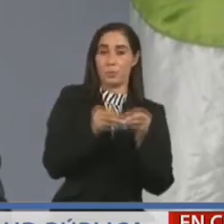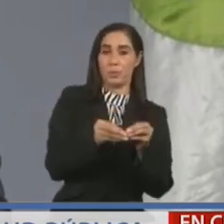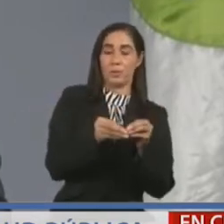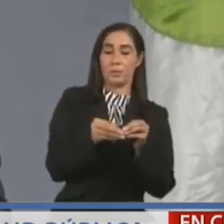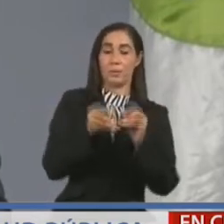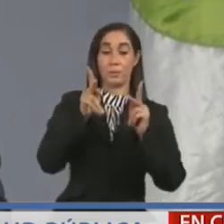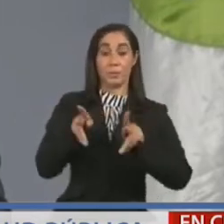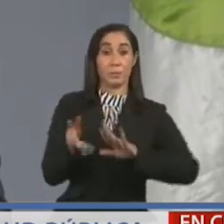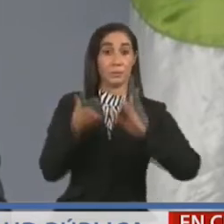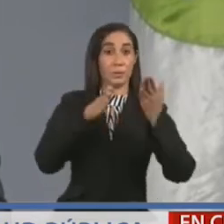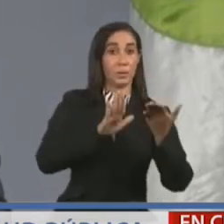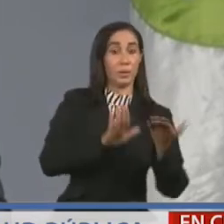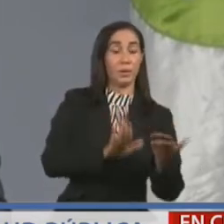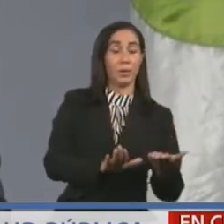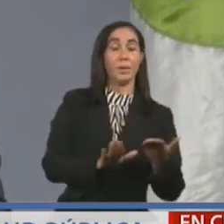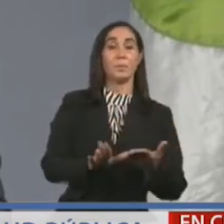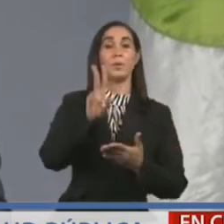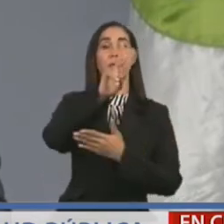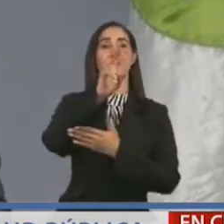de fallecimientos